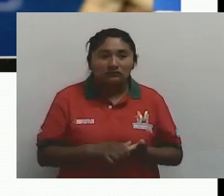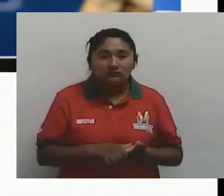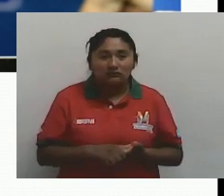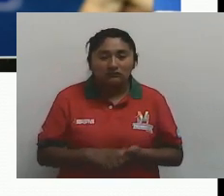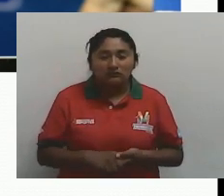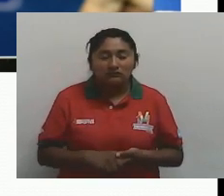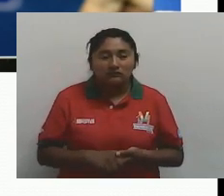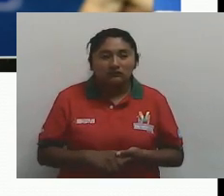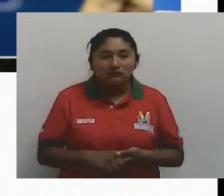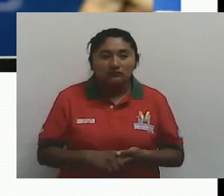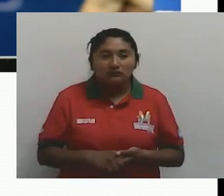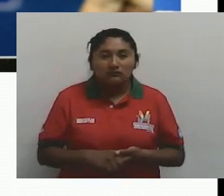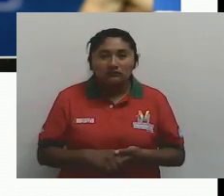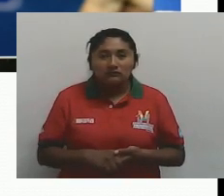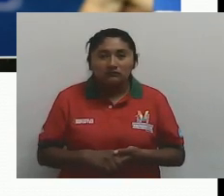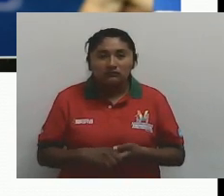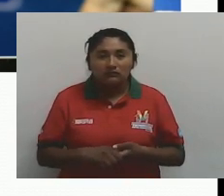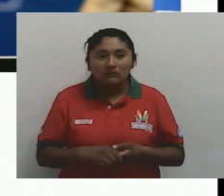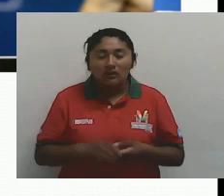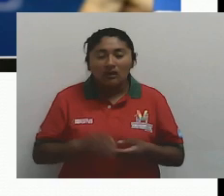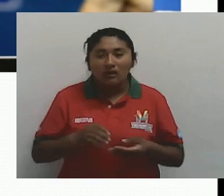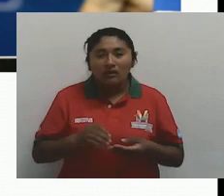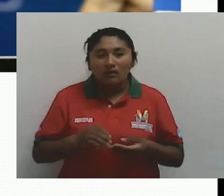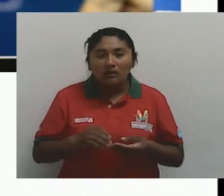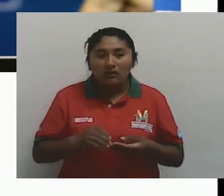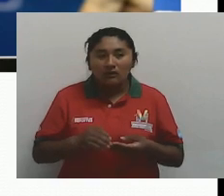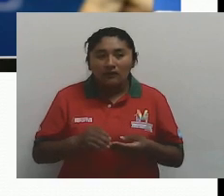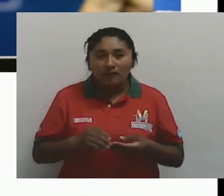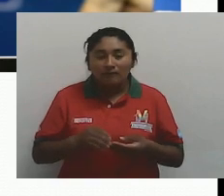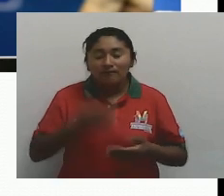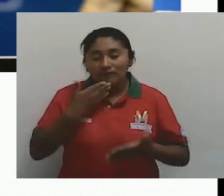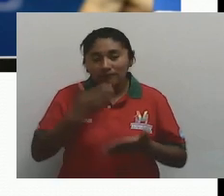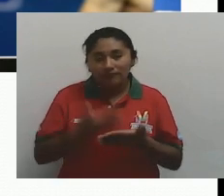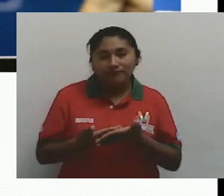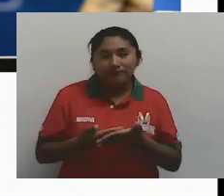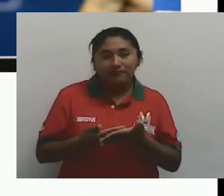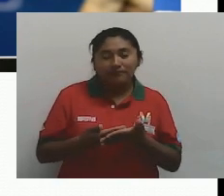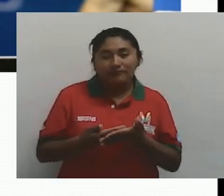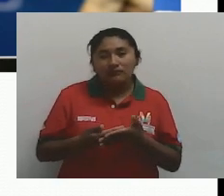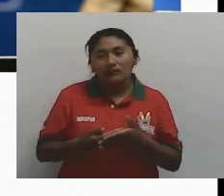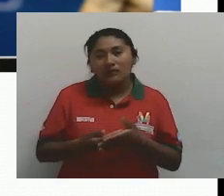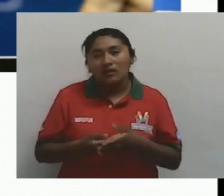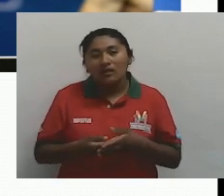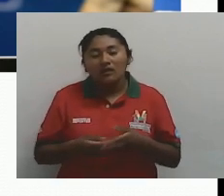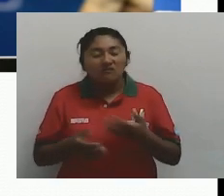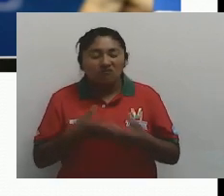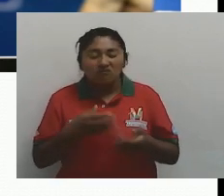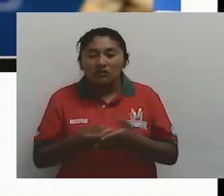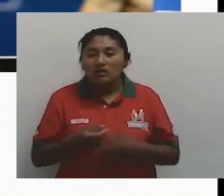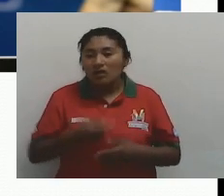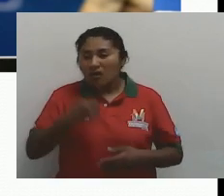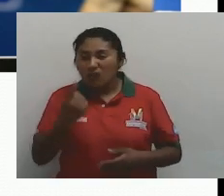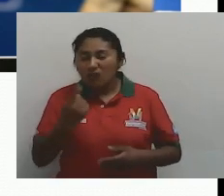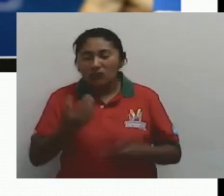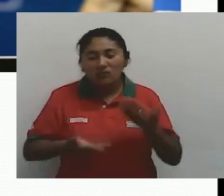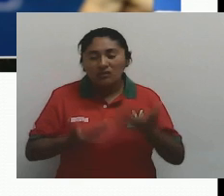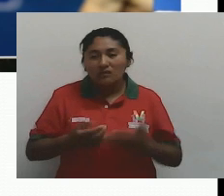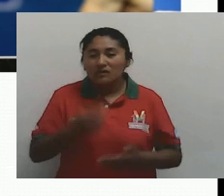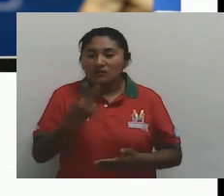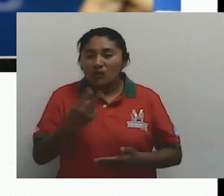cualquier nadador, sin importar que sean uno o más, son descalificados. Ya muchas veces